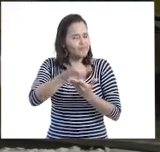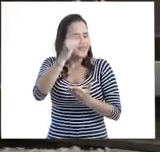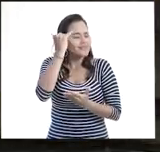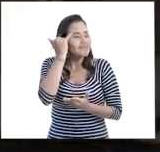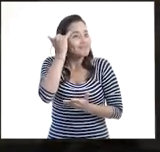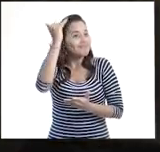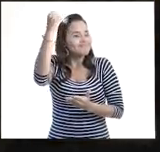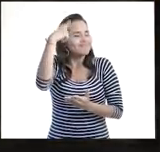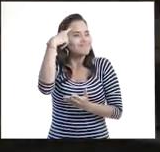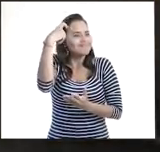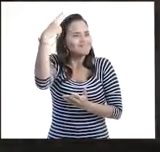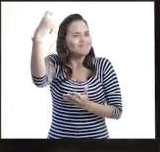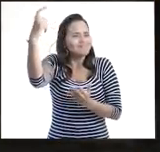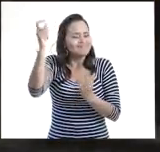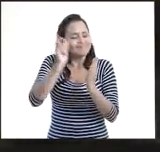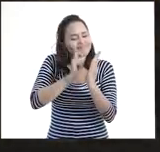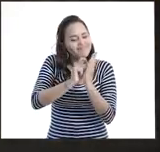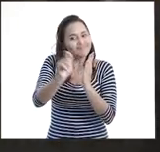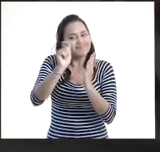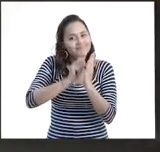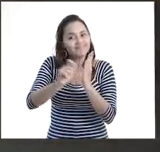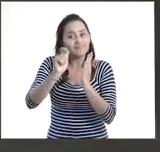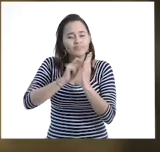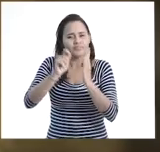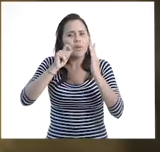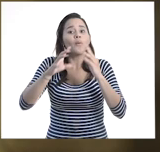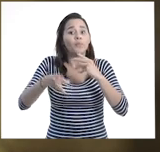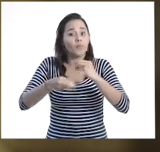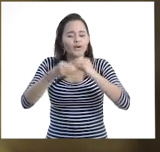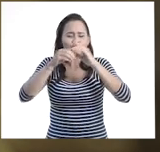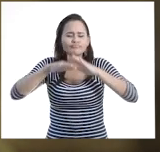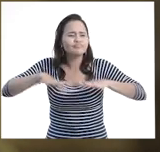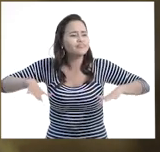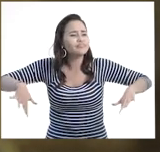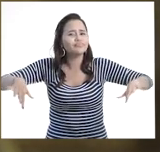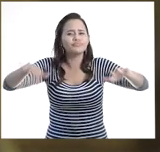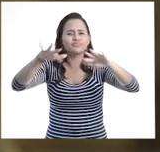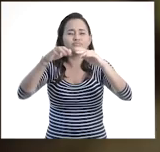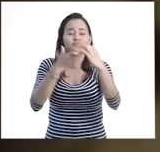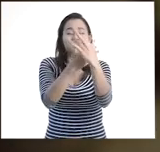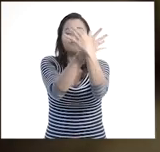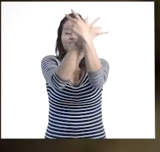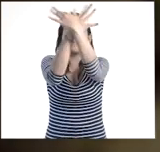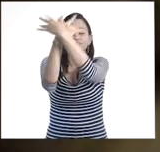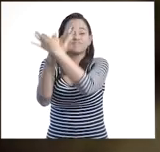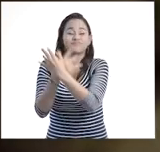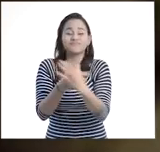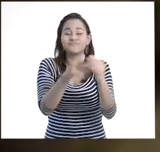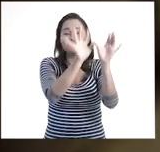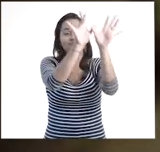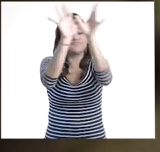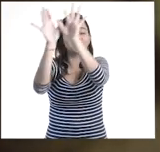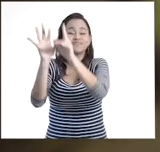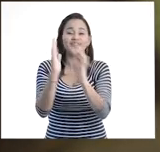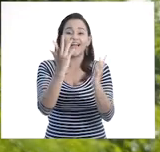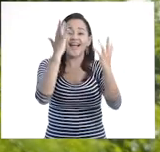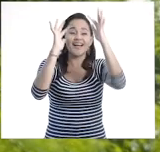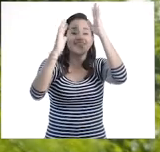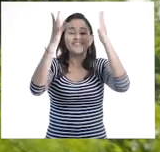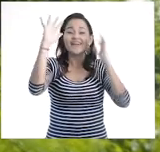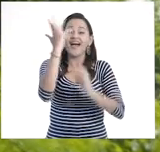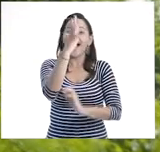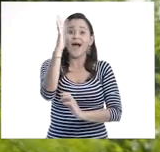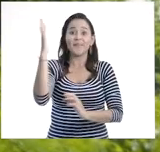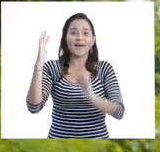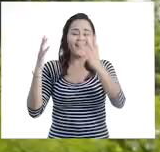Esa misma inspiración y el privilegio de tener la gestión de ese lugar donde los pescaditos de oro y las mariposas amarillas cobraron